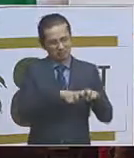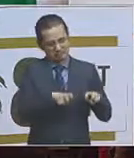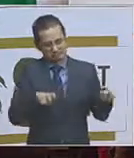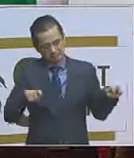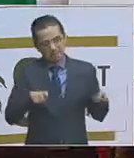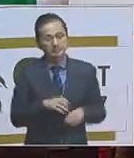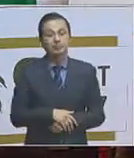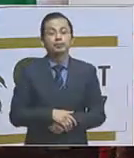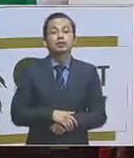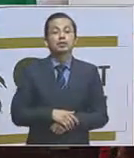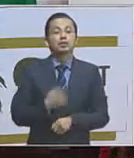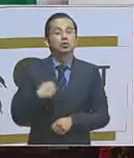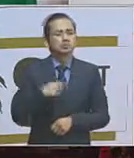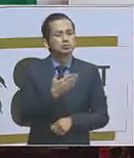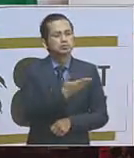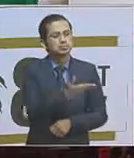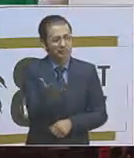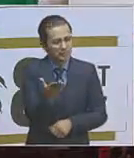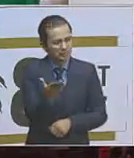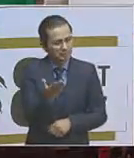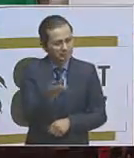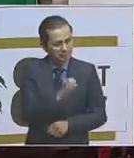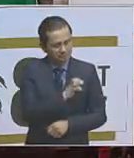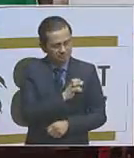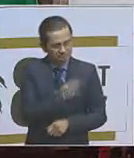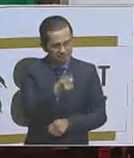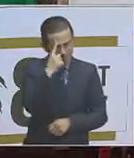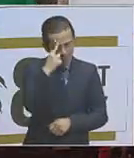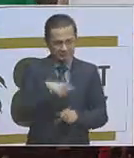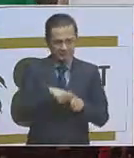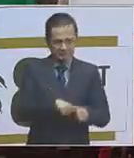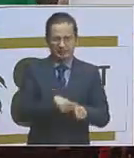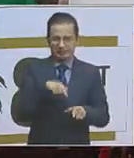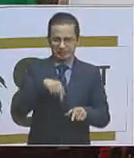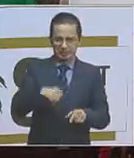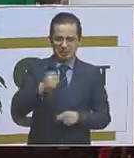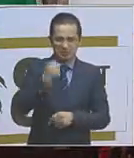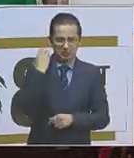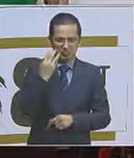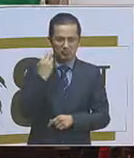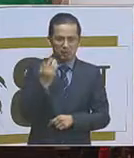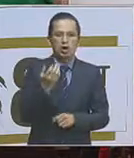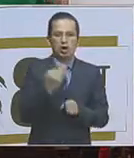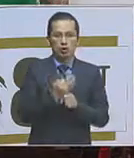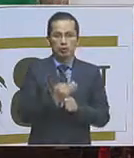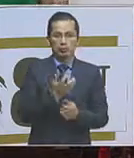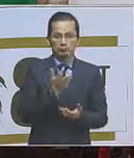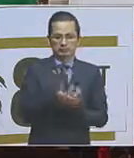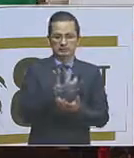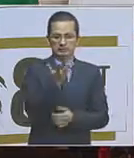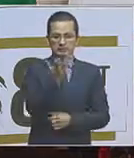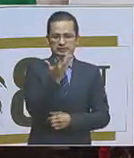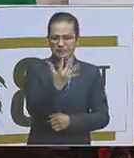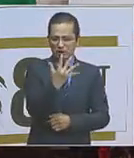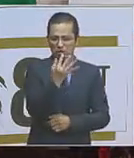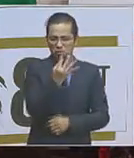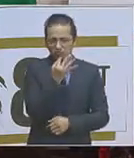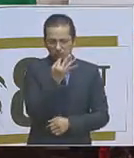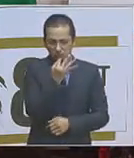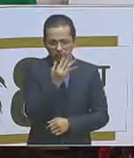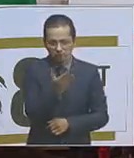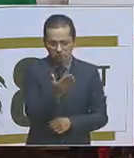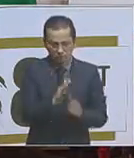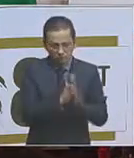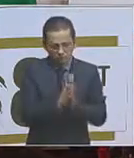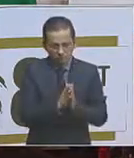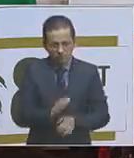-las y los invitamos de manera muy cordial a continuar con los trabajos del seminario habrá un receso de cinco minutos cinco minutos por